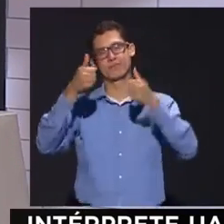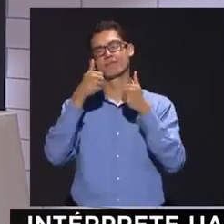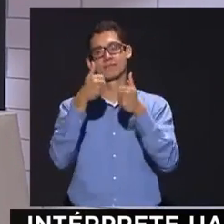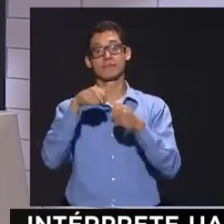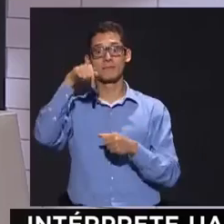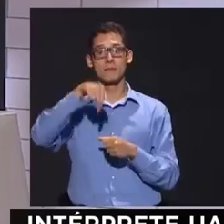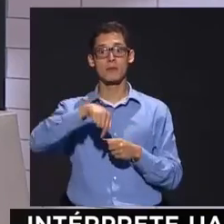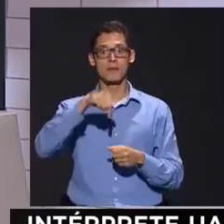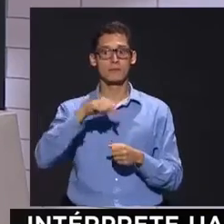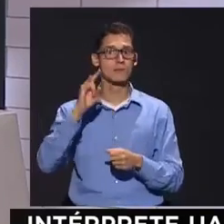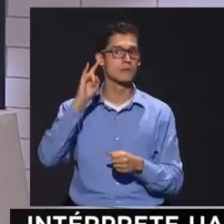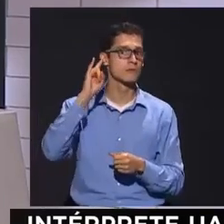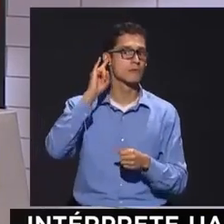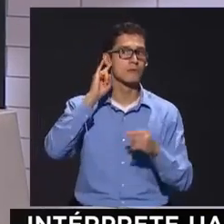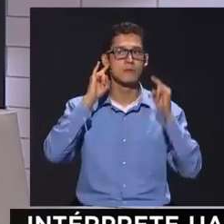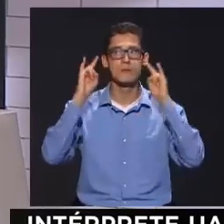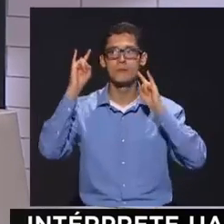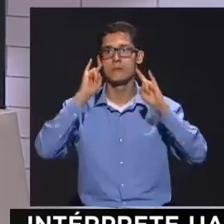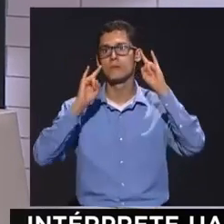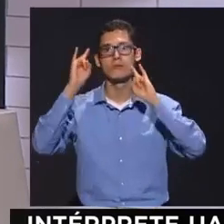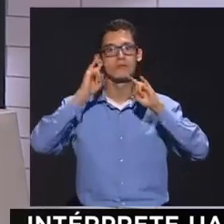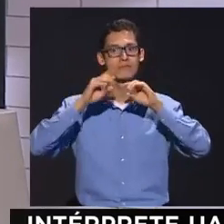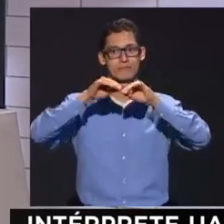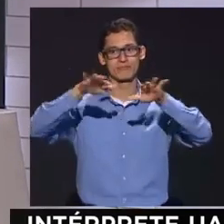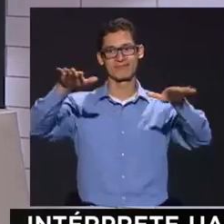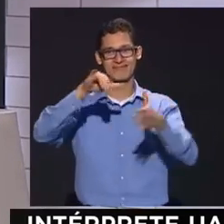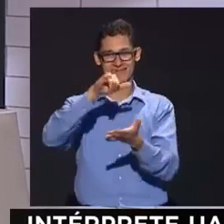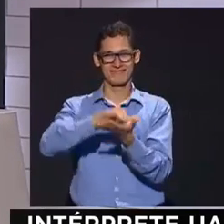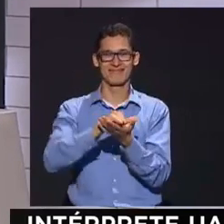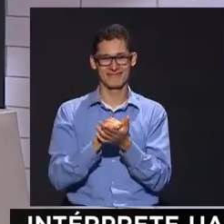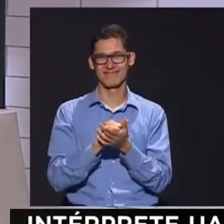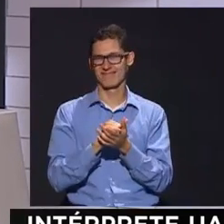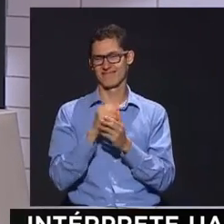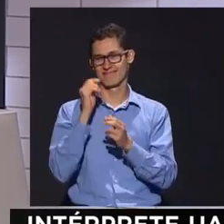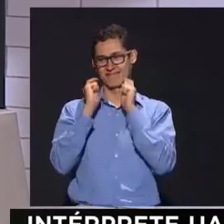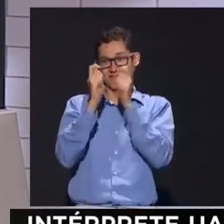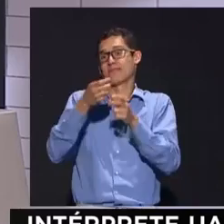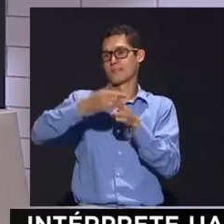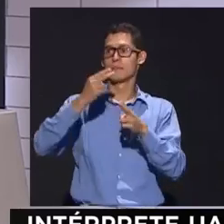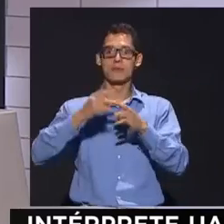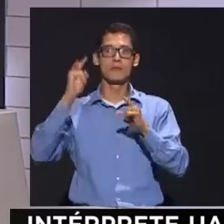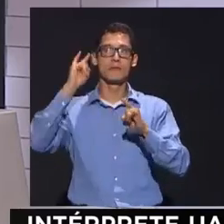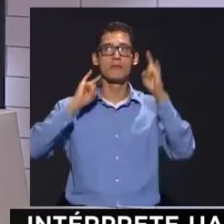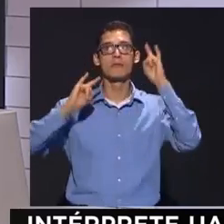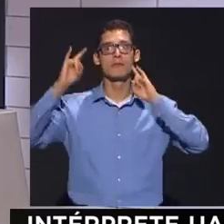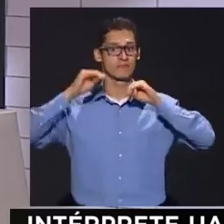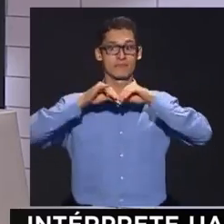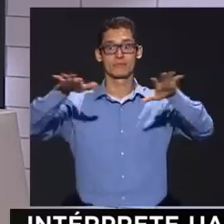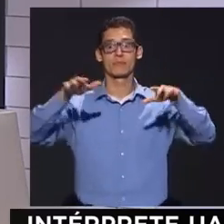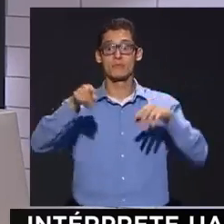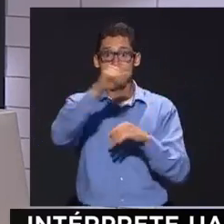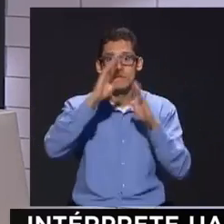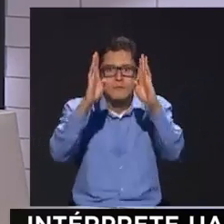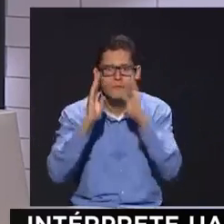el sonido está en todas partes para la gente nueva que está llegando por estos días es importante que entiendan